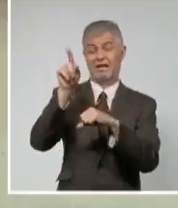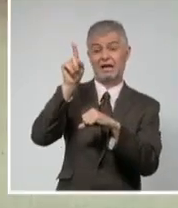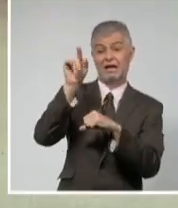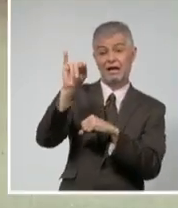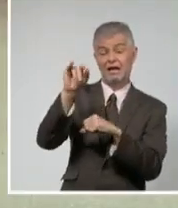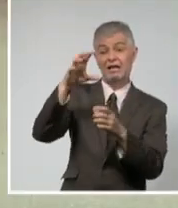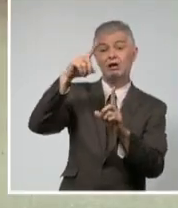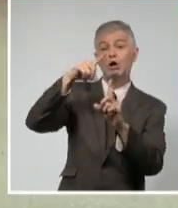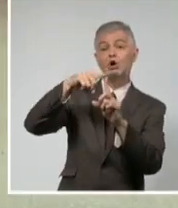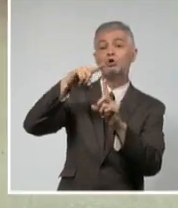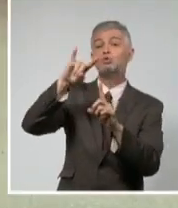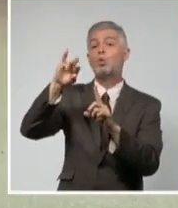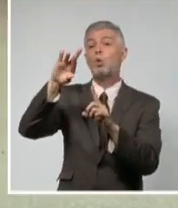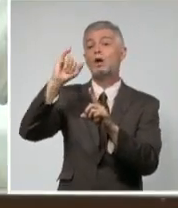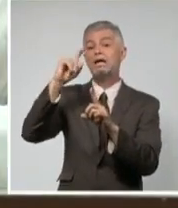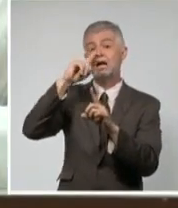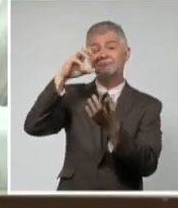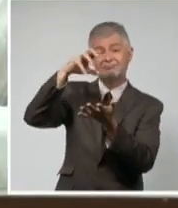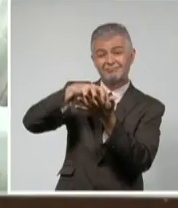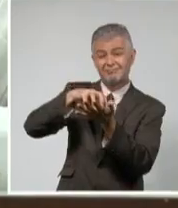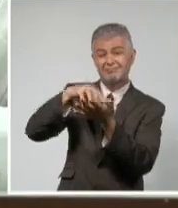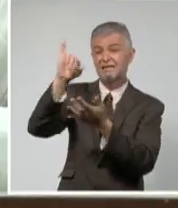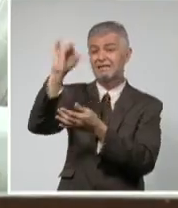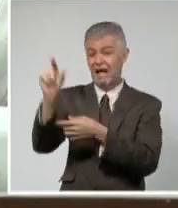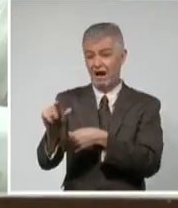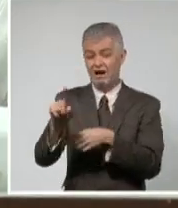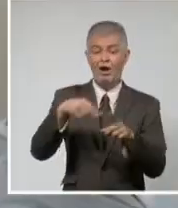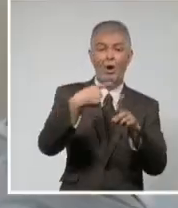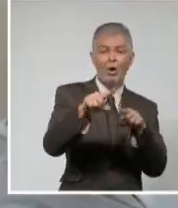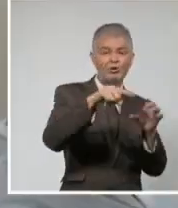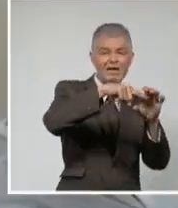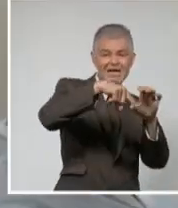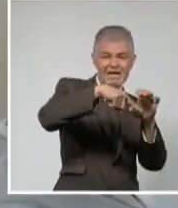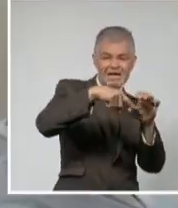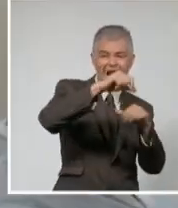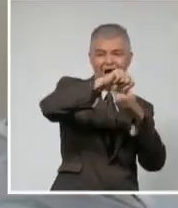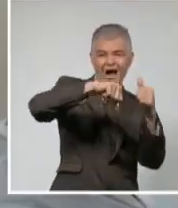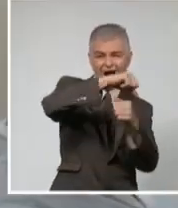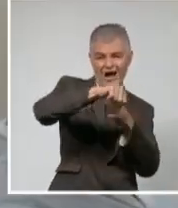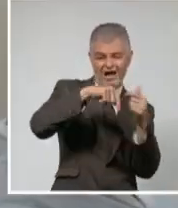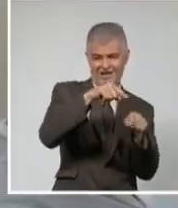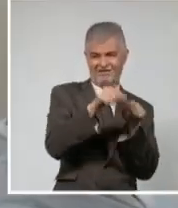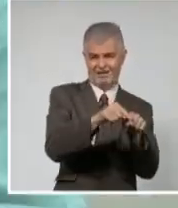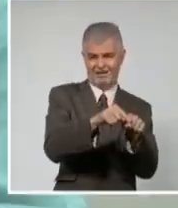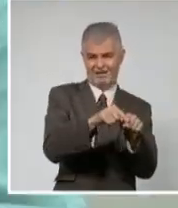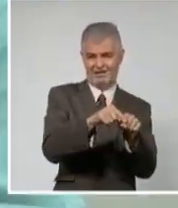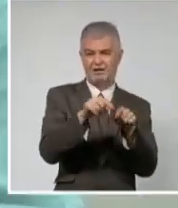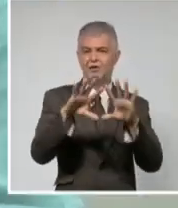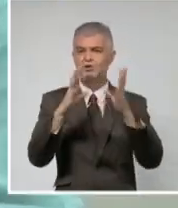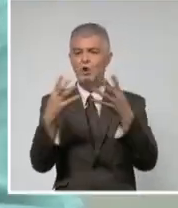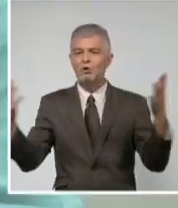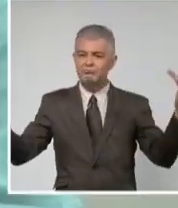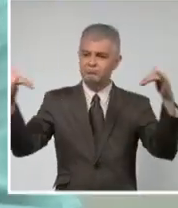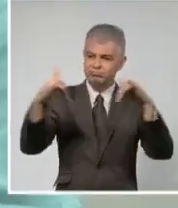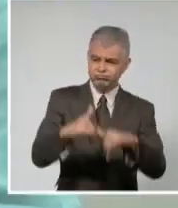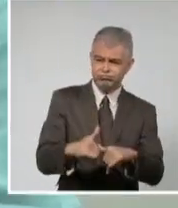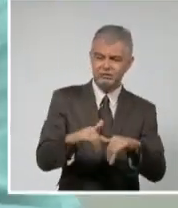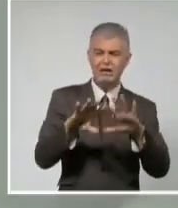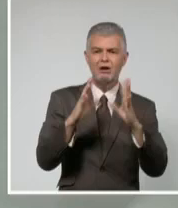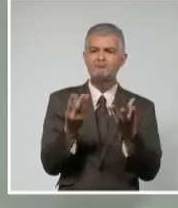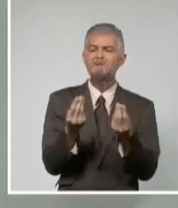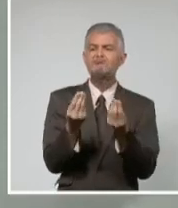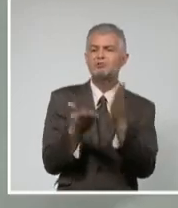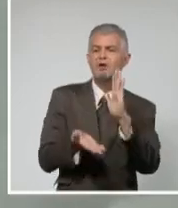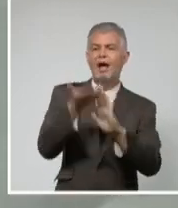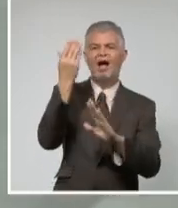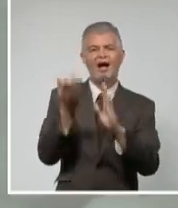ciudad italiana de Turín que en las cercanas islas de San Vicente y las Granadinas. Vuelven todos con decenas de vidas salvadas y también